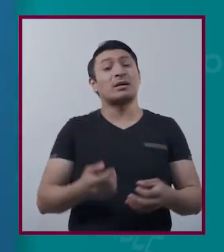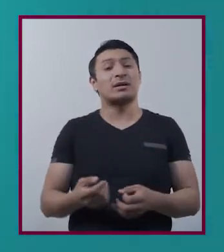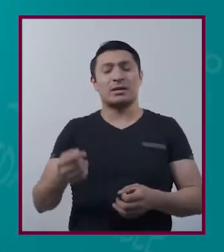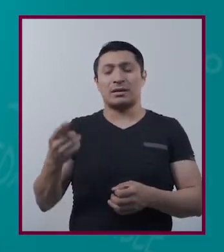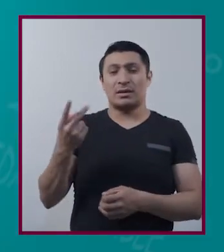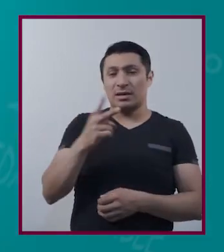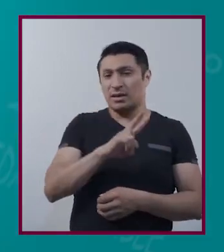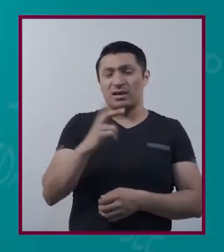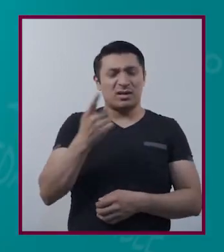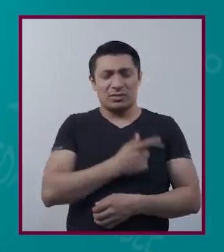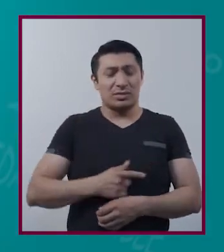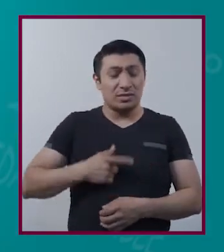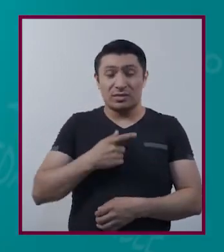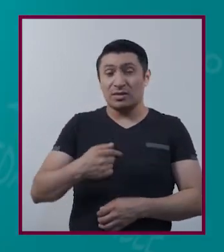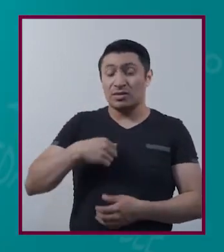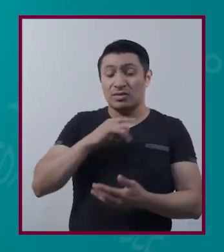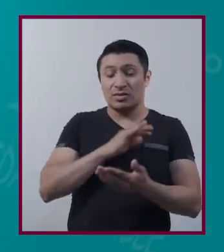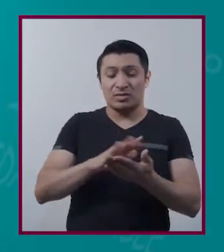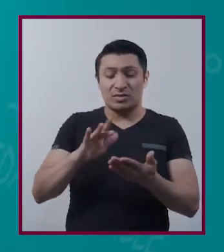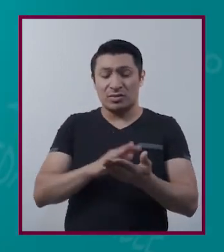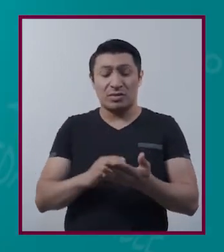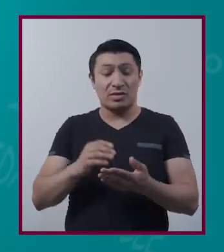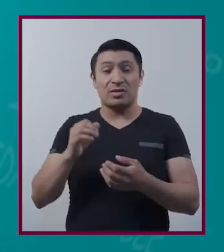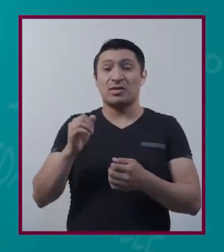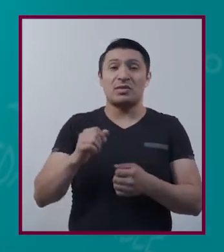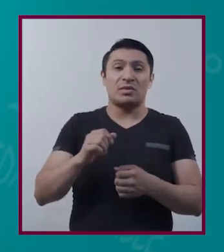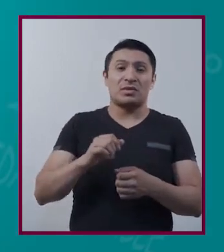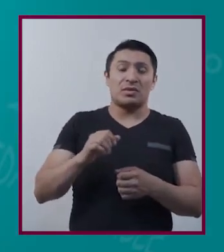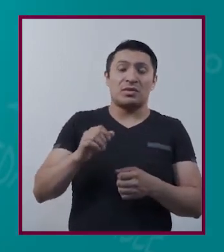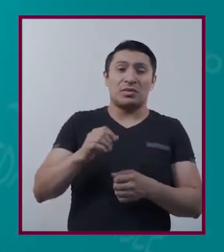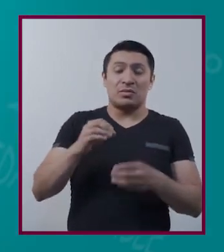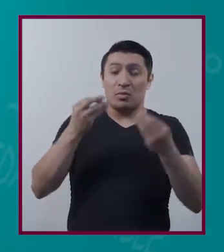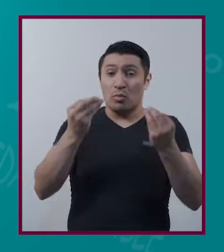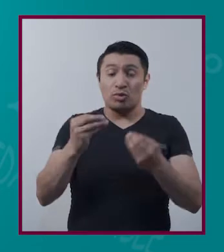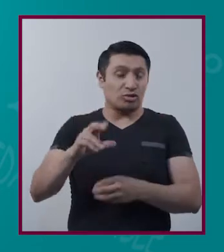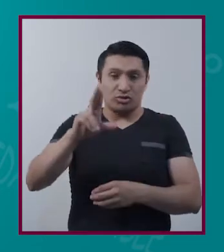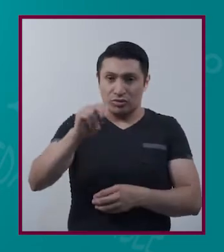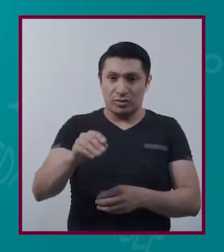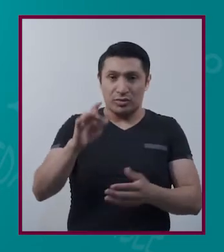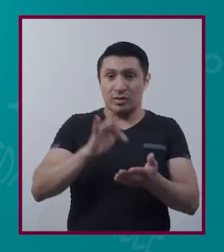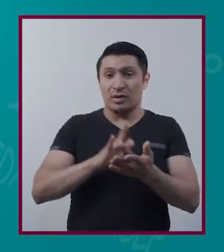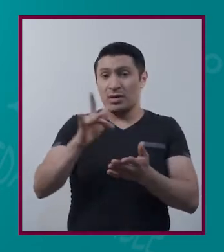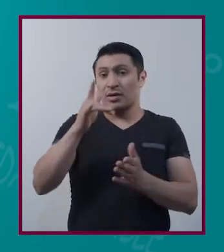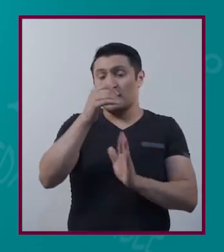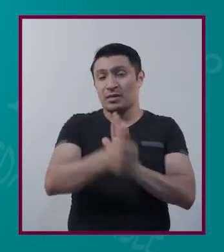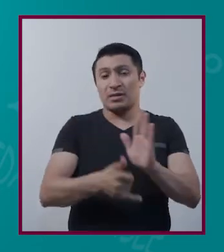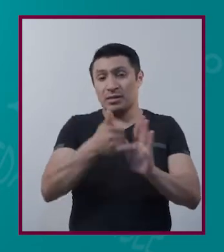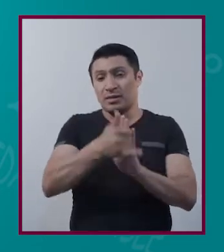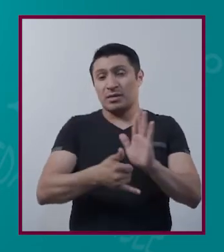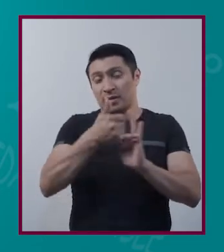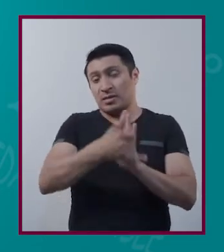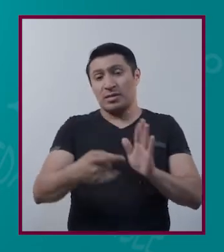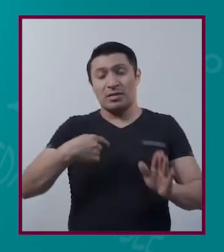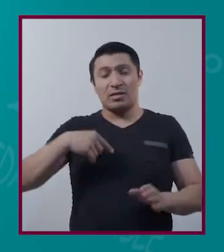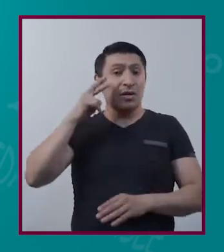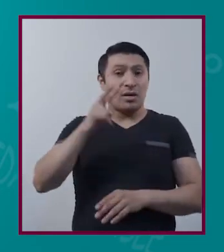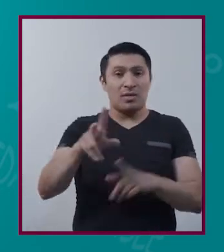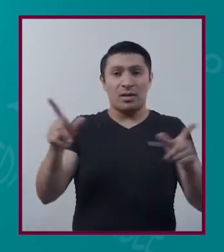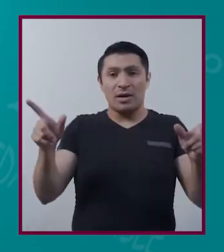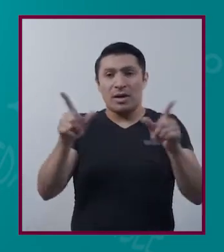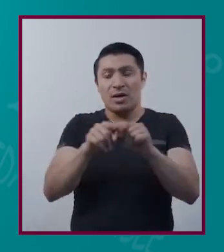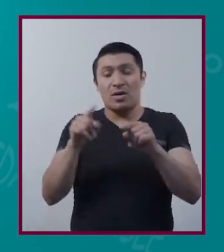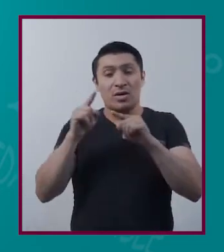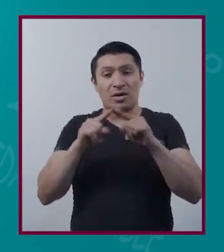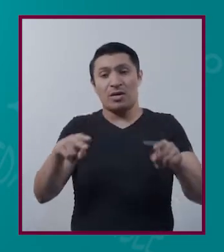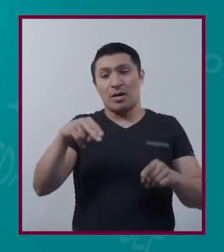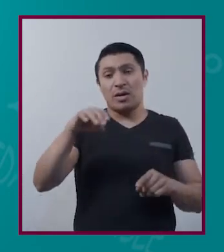qué? Me gustan ambas, pese a que no he leído una en particular. Gracias a YouTube sí he visto